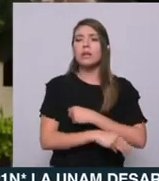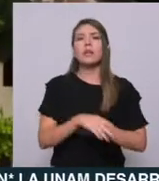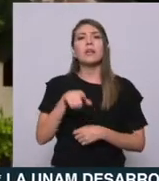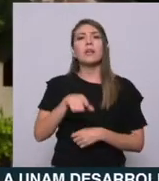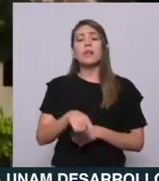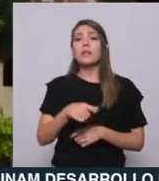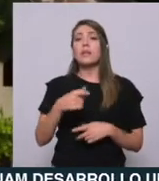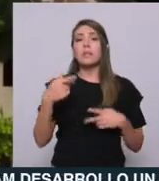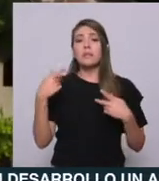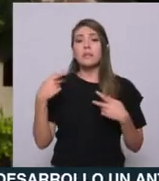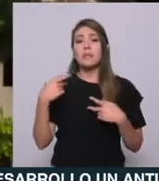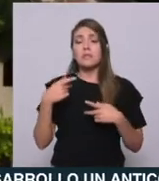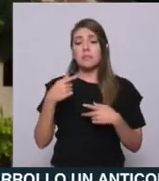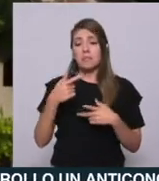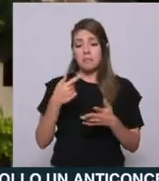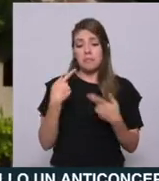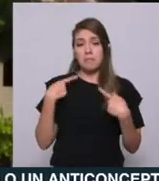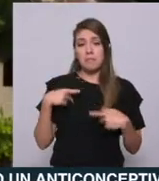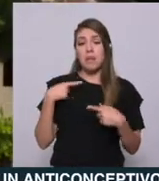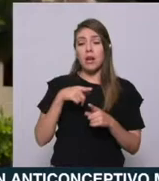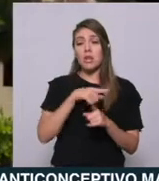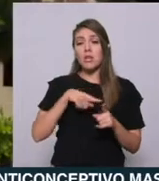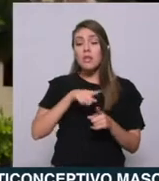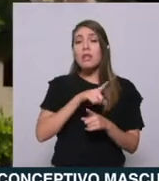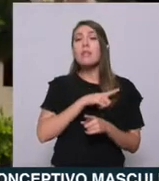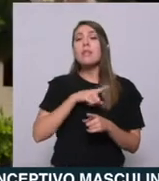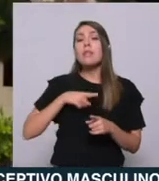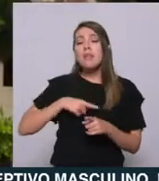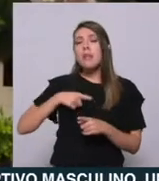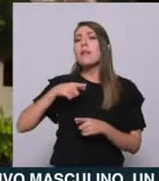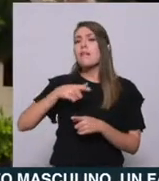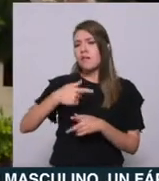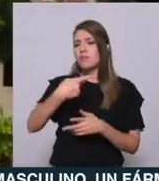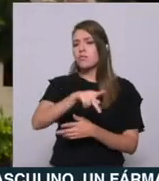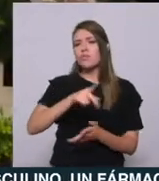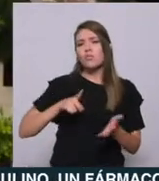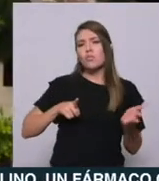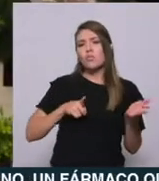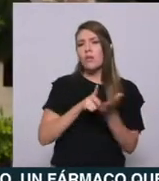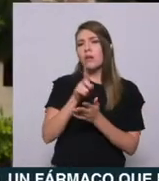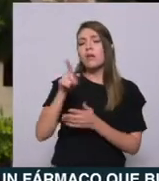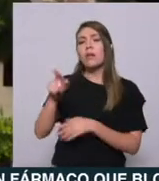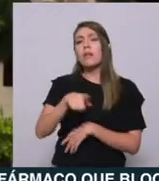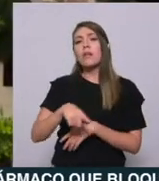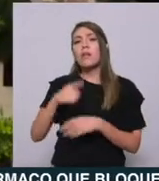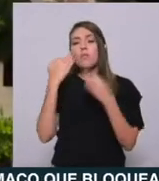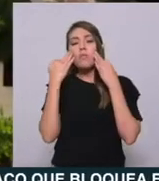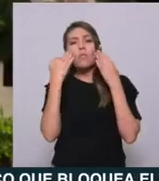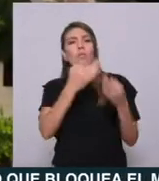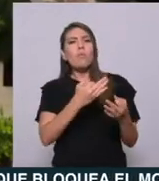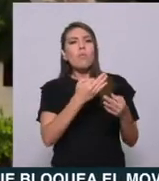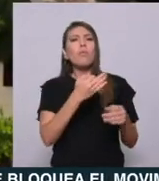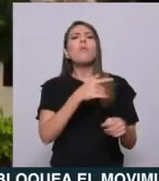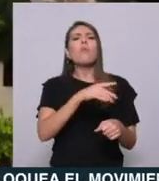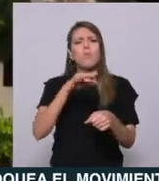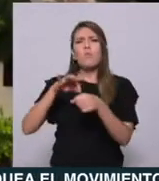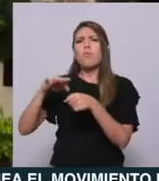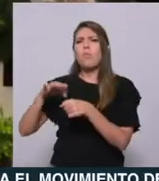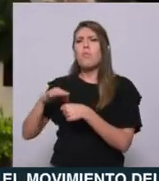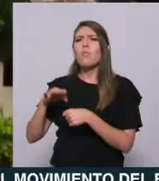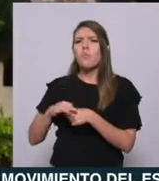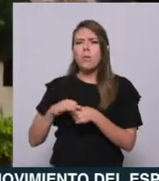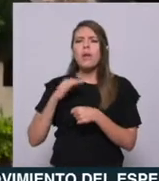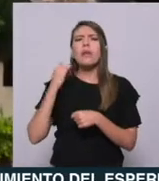ciudadano tiene el derecho de conocer por qué votan y la certeza o el conocimiento cierto de qué periodo de